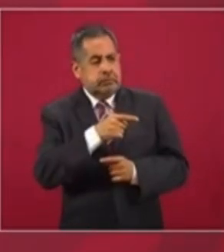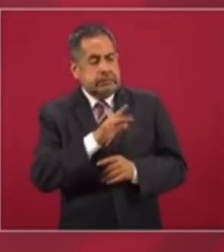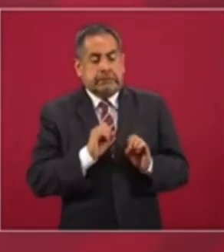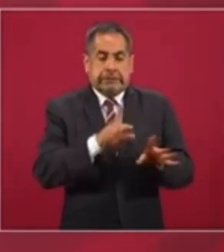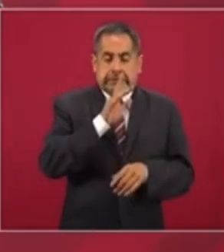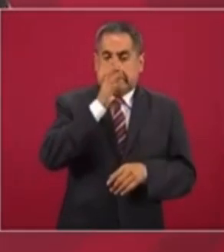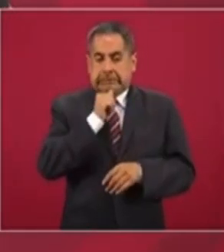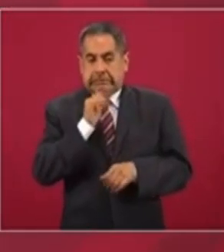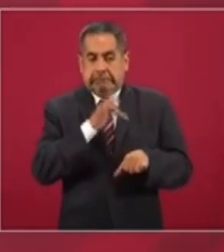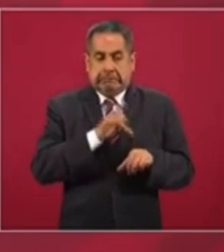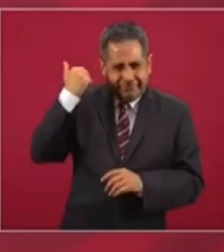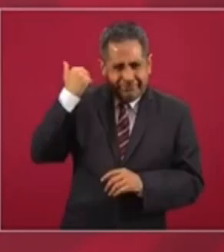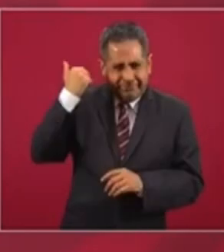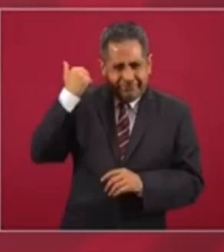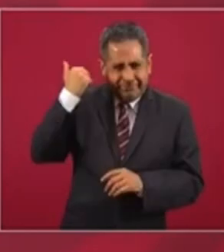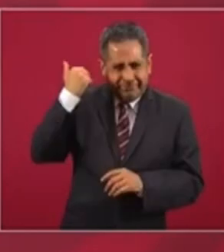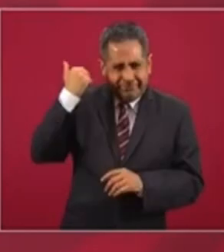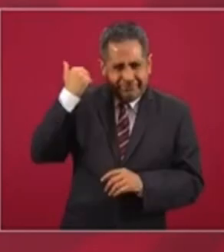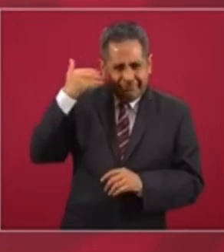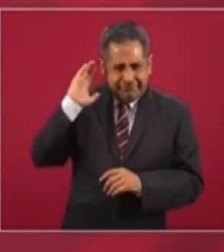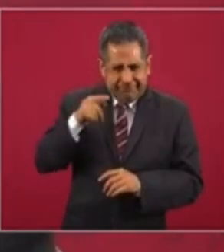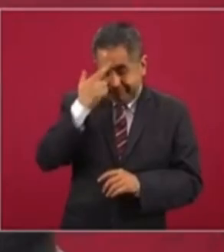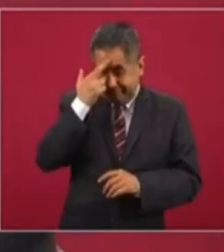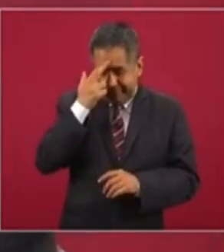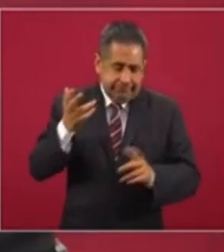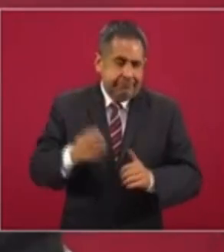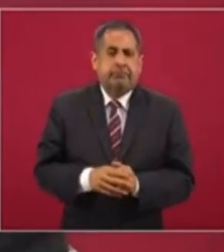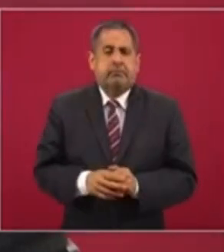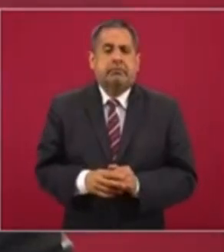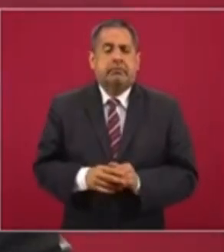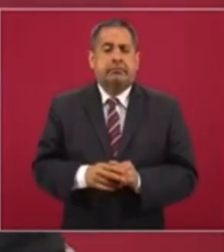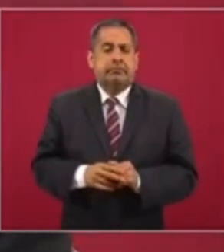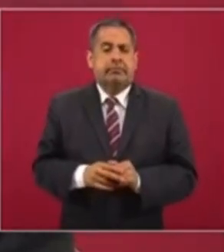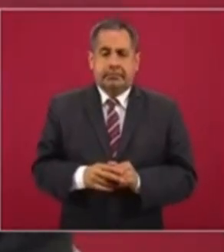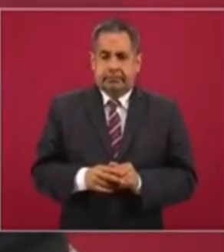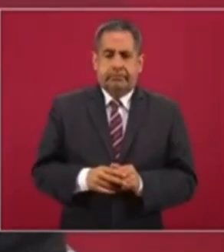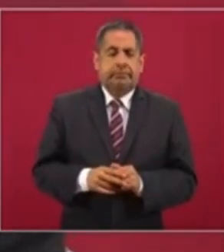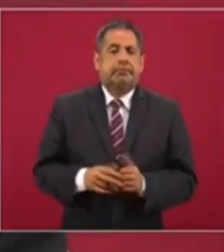intocable. ¿Se acuerdan cómo era? Y ahora,